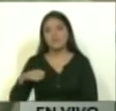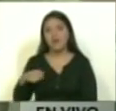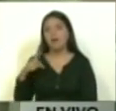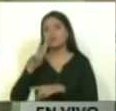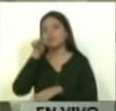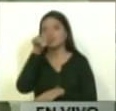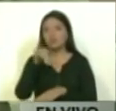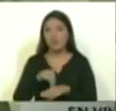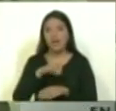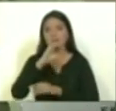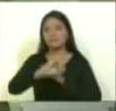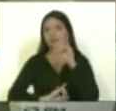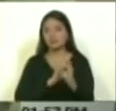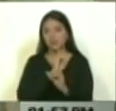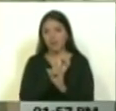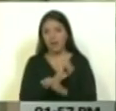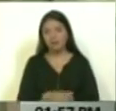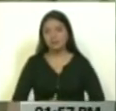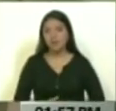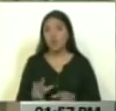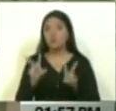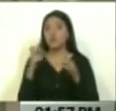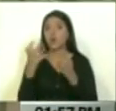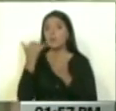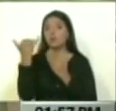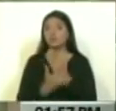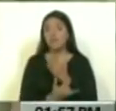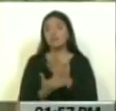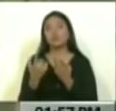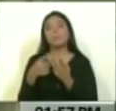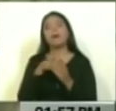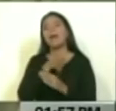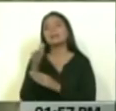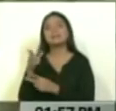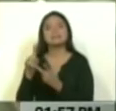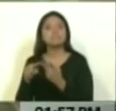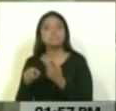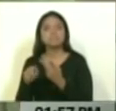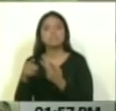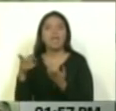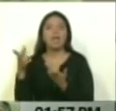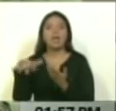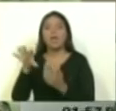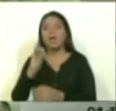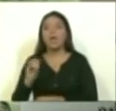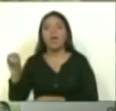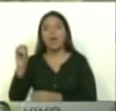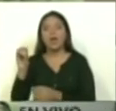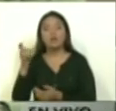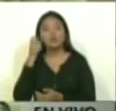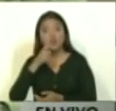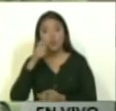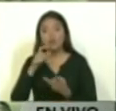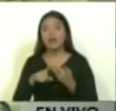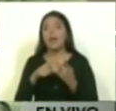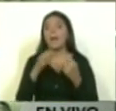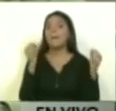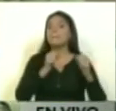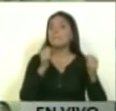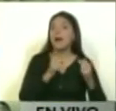nacionales, hoteles internacionales, los nuevos proyectos para Mochima, para Mérida, los Roques. Mira,